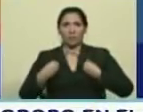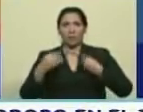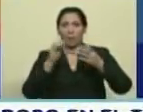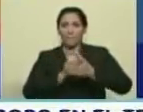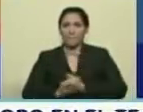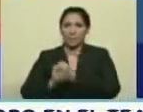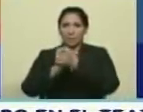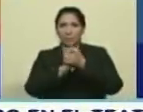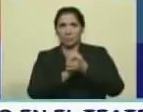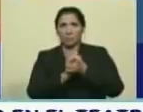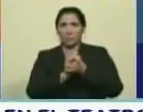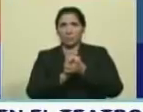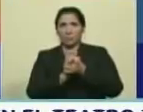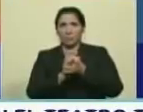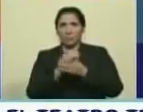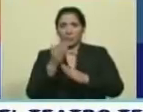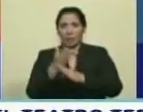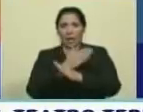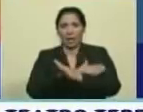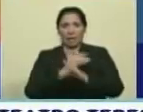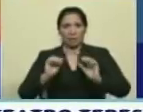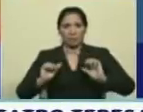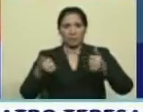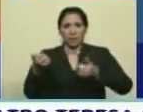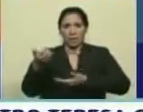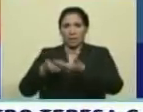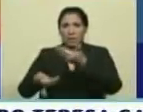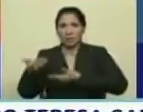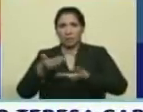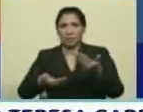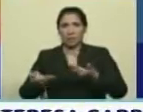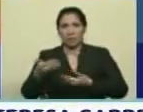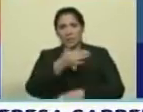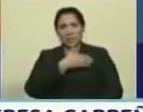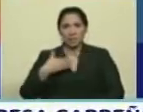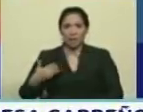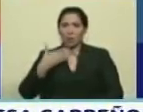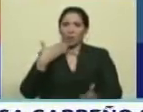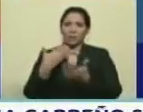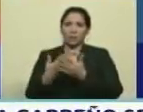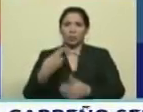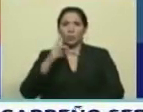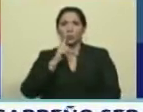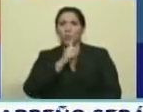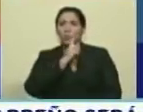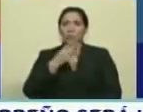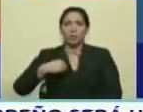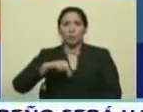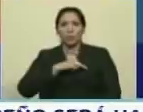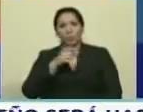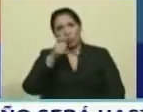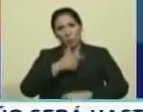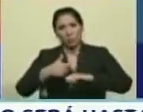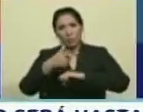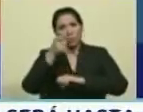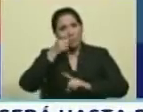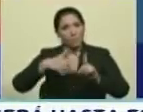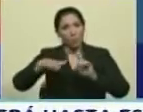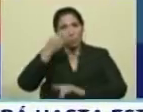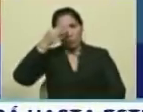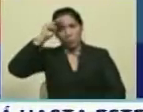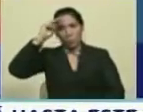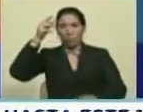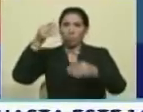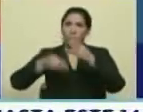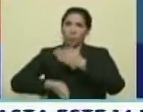Compañeros, antes de iniciar los intercambios, deseo agradecer en nombre de nuestro gobierno y de todo el pueblo de Cuba la posición de los